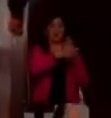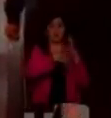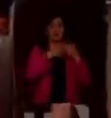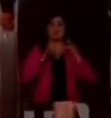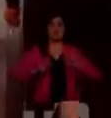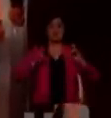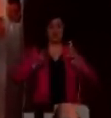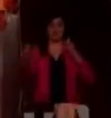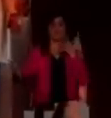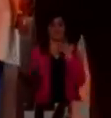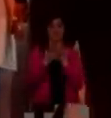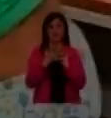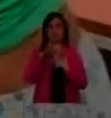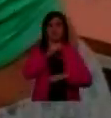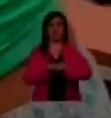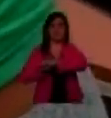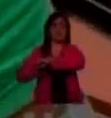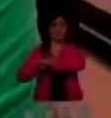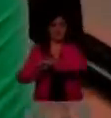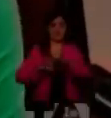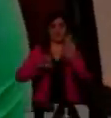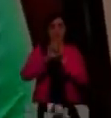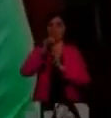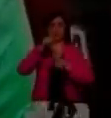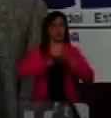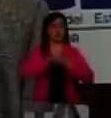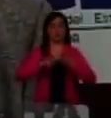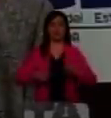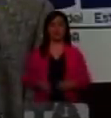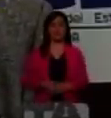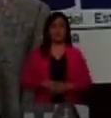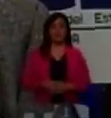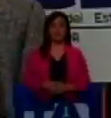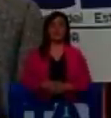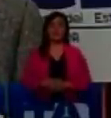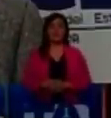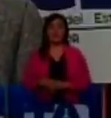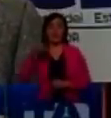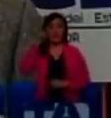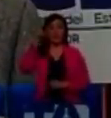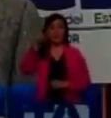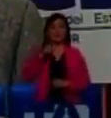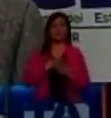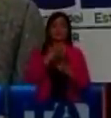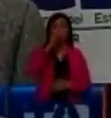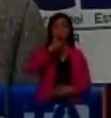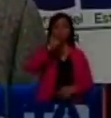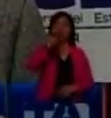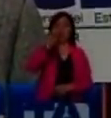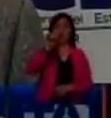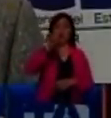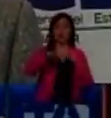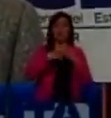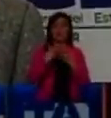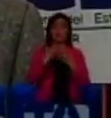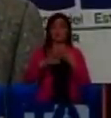a investigación penal y no haría falta tipificar este tipo de delitos. La Fiscalía logró que en el COIP se tipifique una de